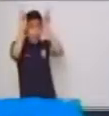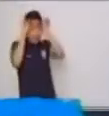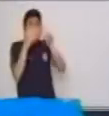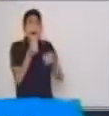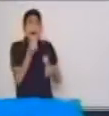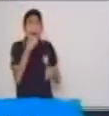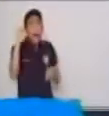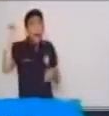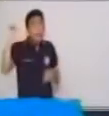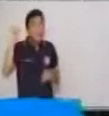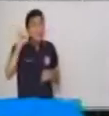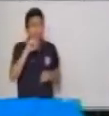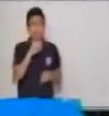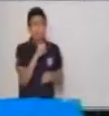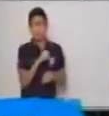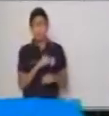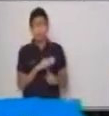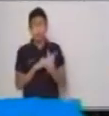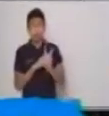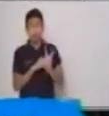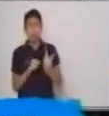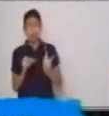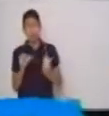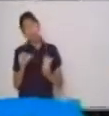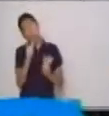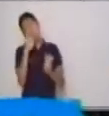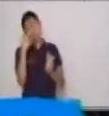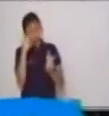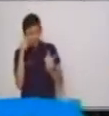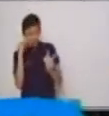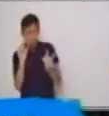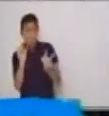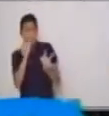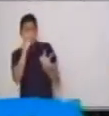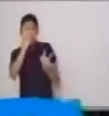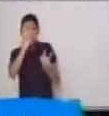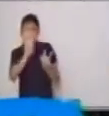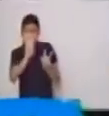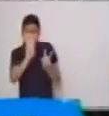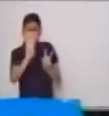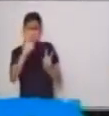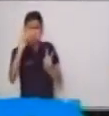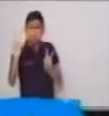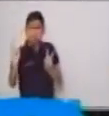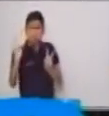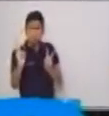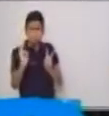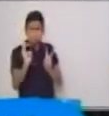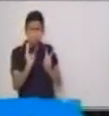Pero de repente observan que se agregaron tres conejos a comer.